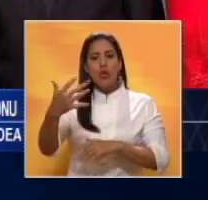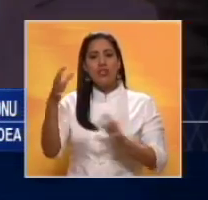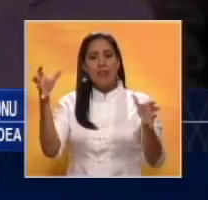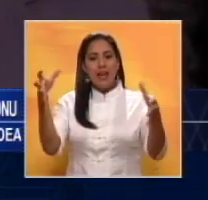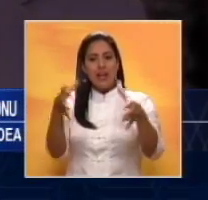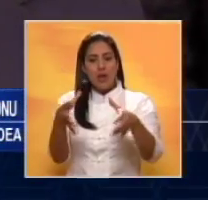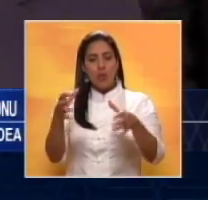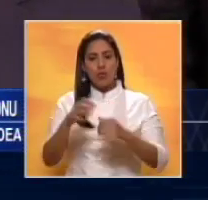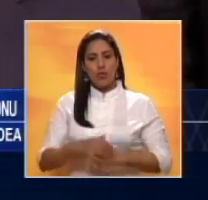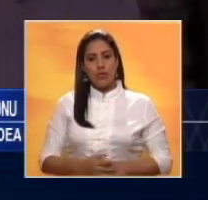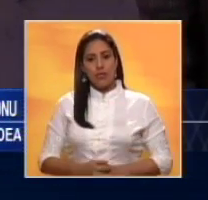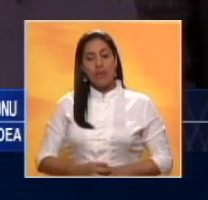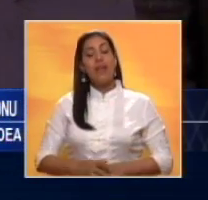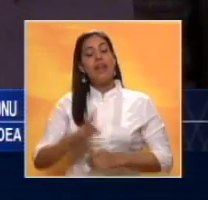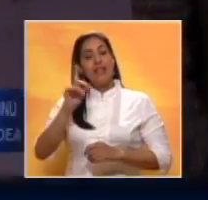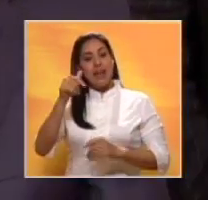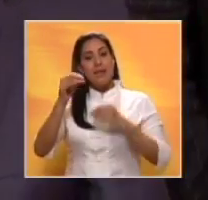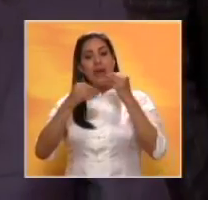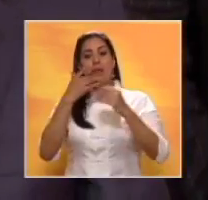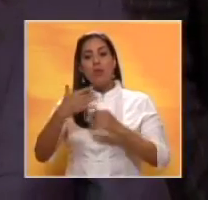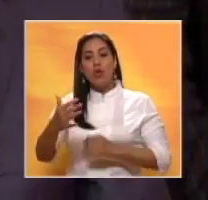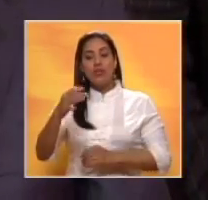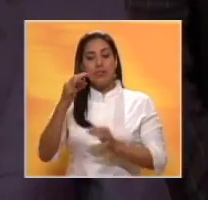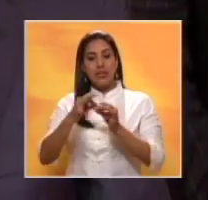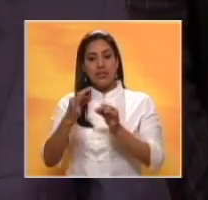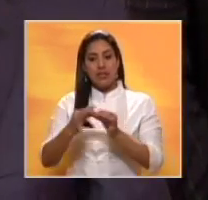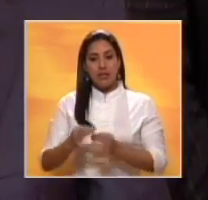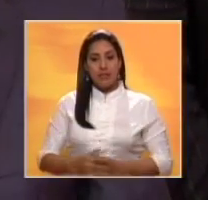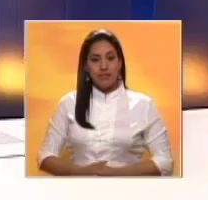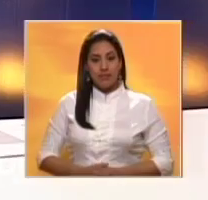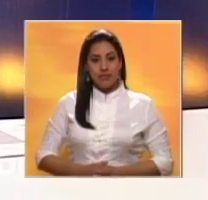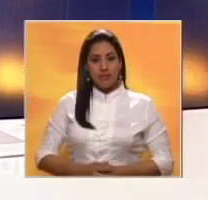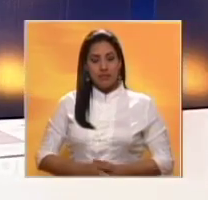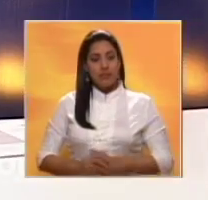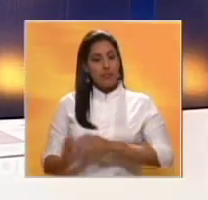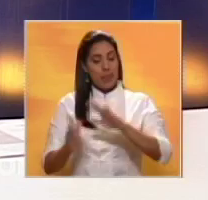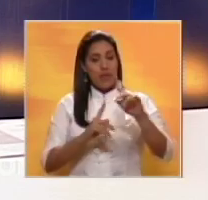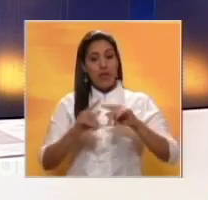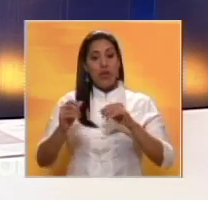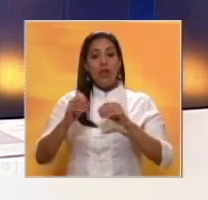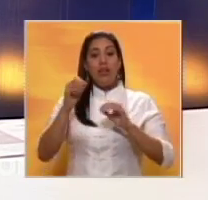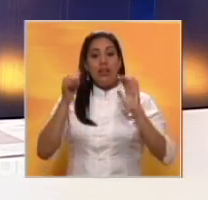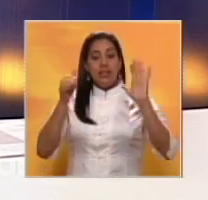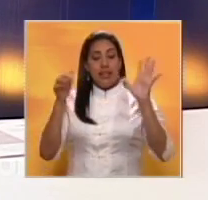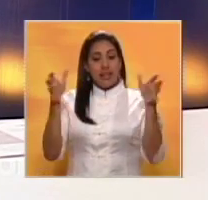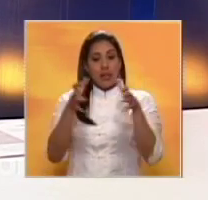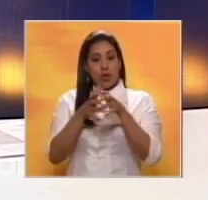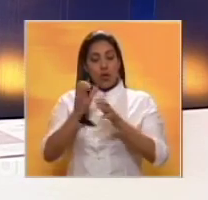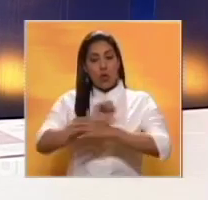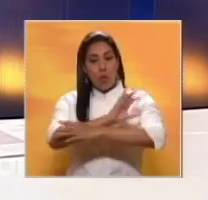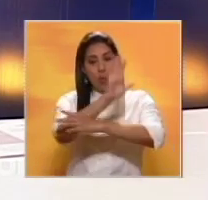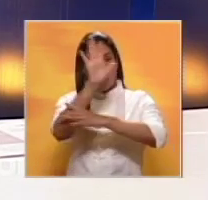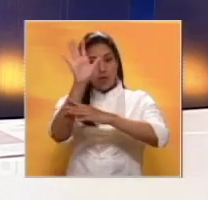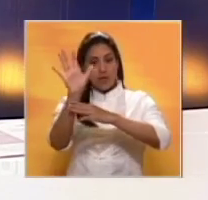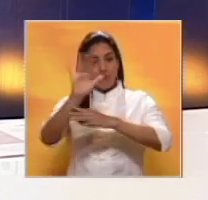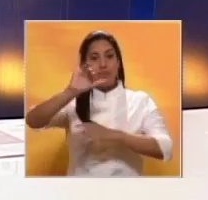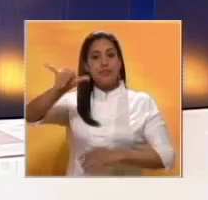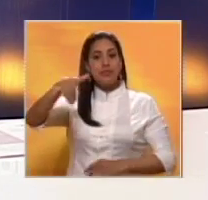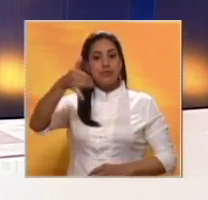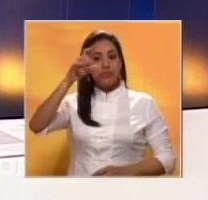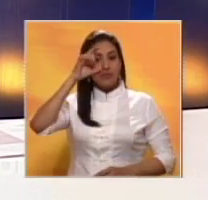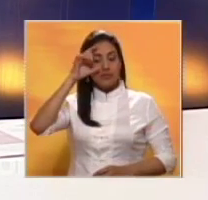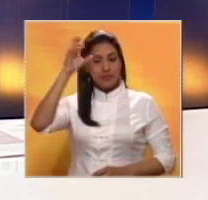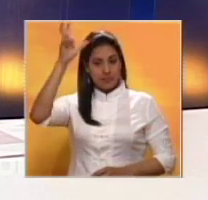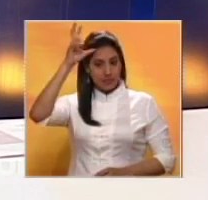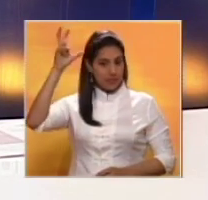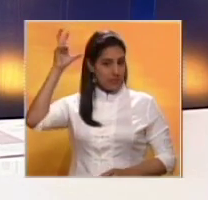Asamblea General del organismo, a celebrarse en septiembre. Durante la sexta reunión del ALBA, Jorge Arreaza, canciller de